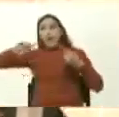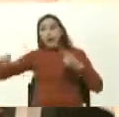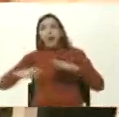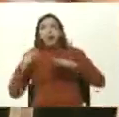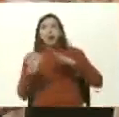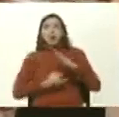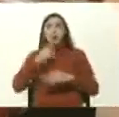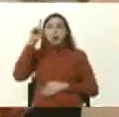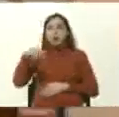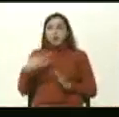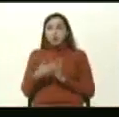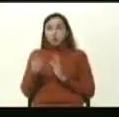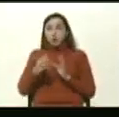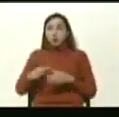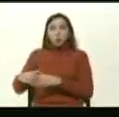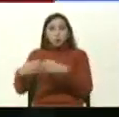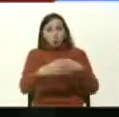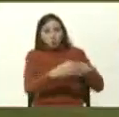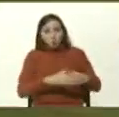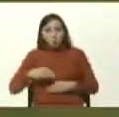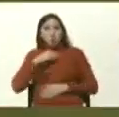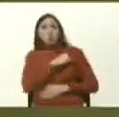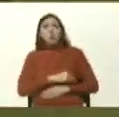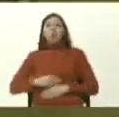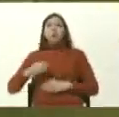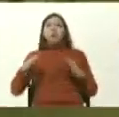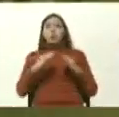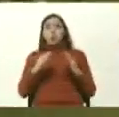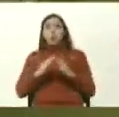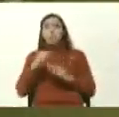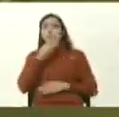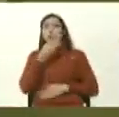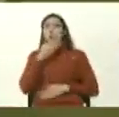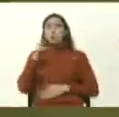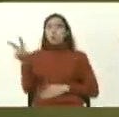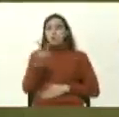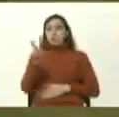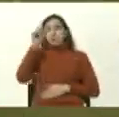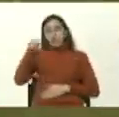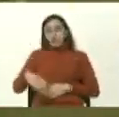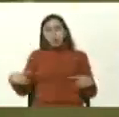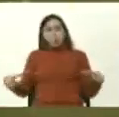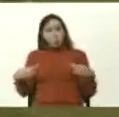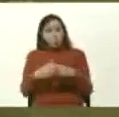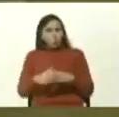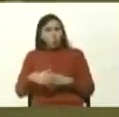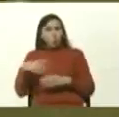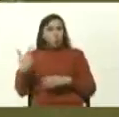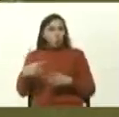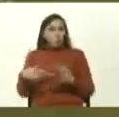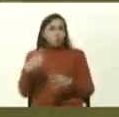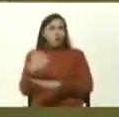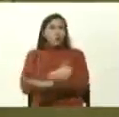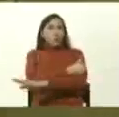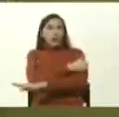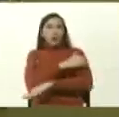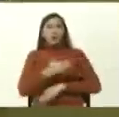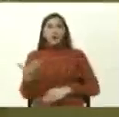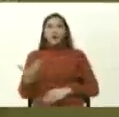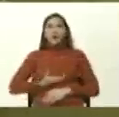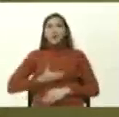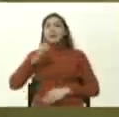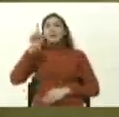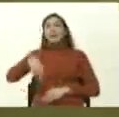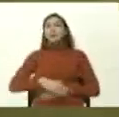Barrio Nuevo, Barrio Tricolor, a la Misión Vivienda, Venezuela Bella y por supuesto a todo el equipo de la gobernación y la alcaldía. Es importante que ha sido